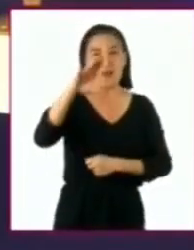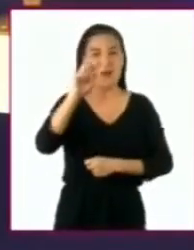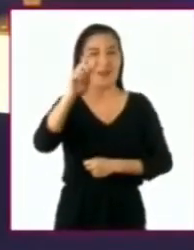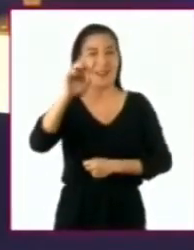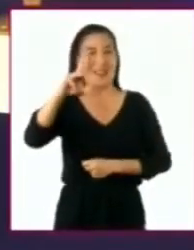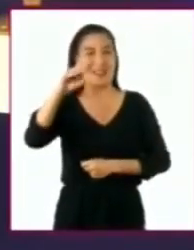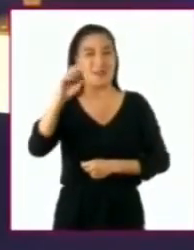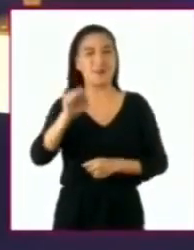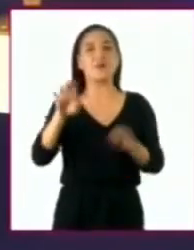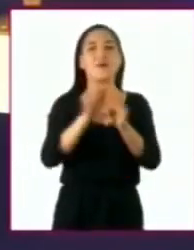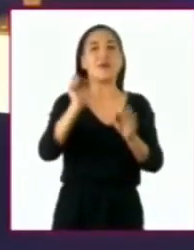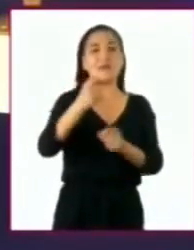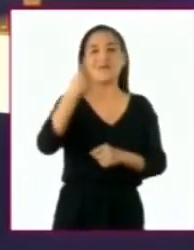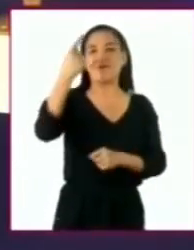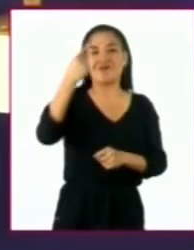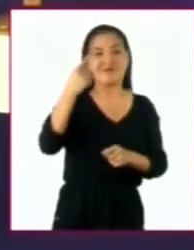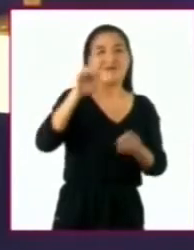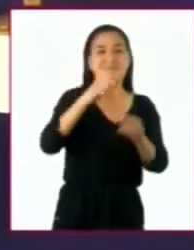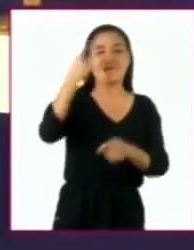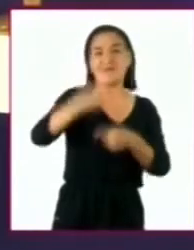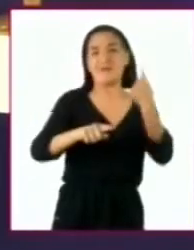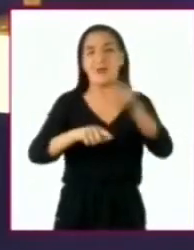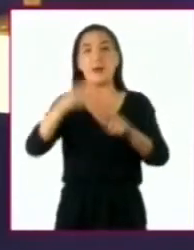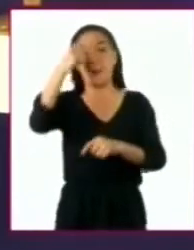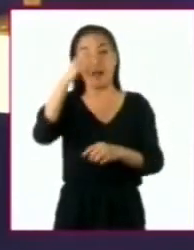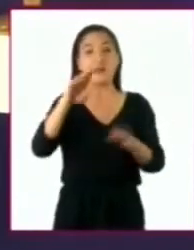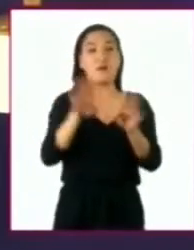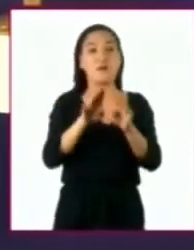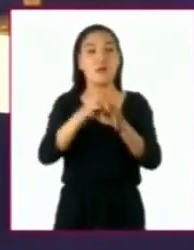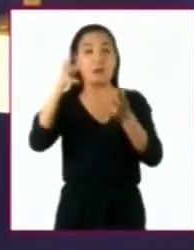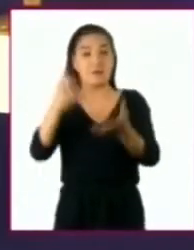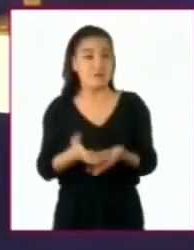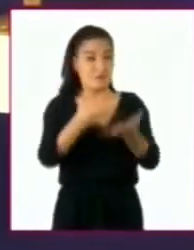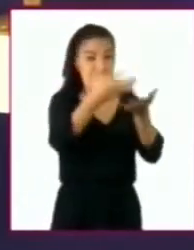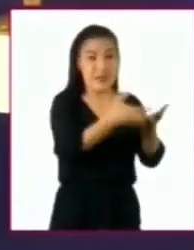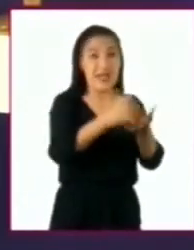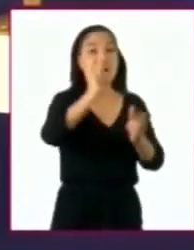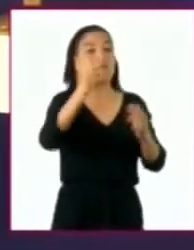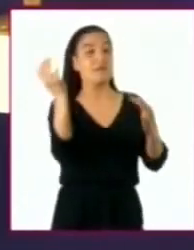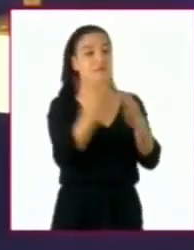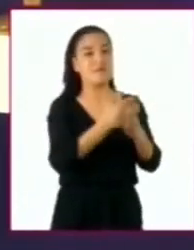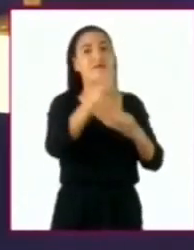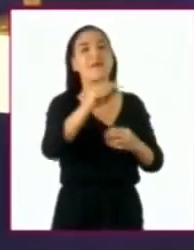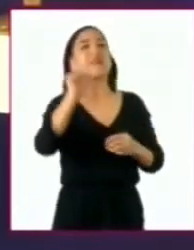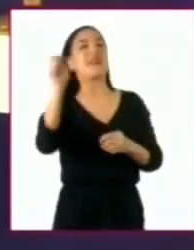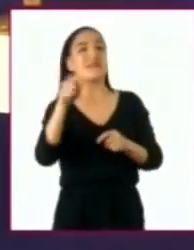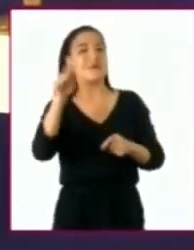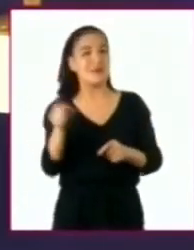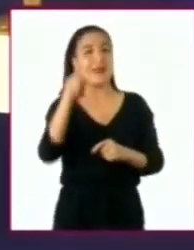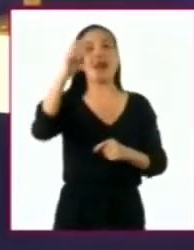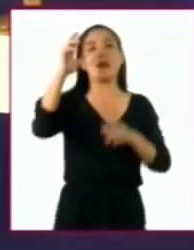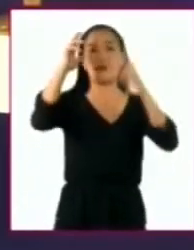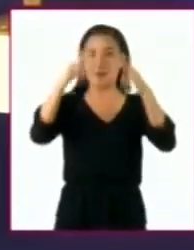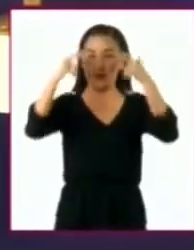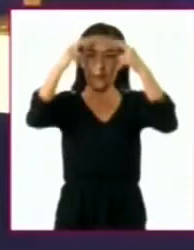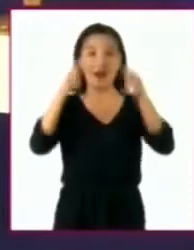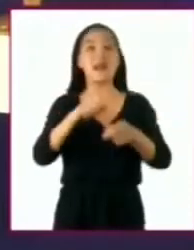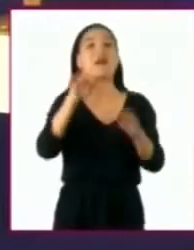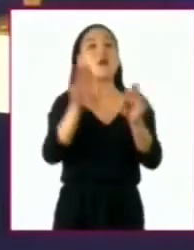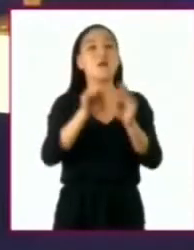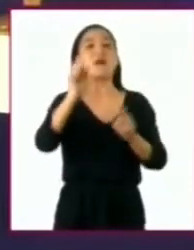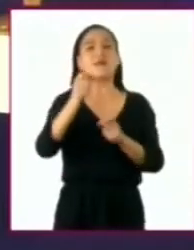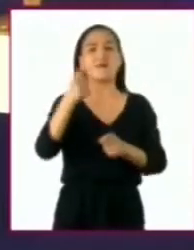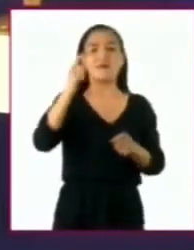del tributo para sí y una porción era para la corona. El compromiso que los encomenderos tenían